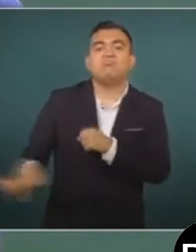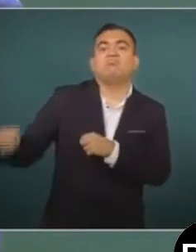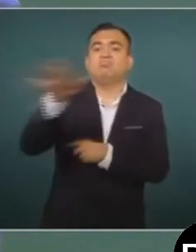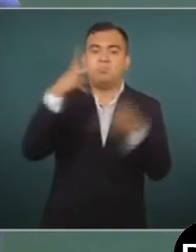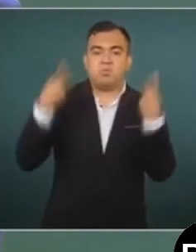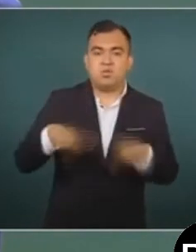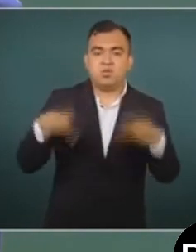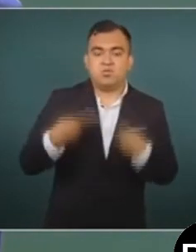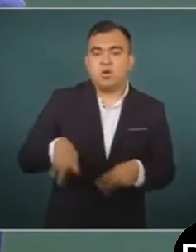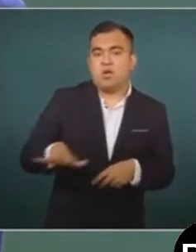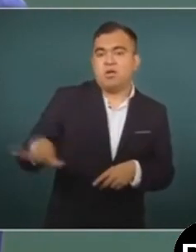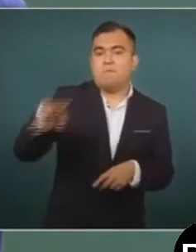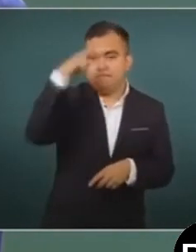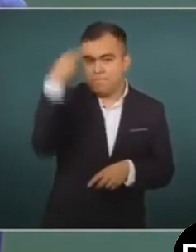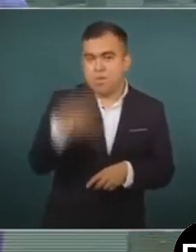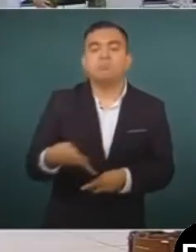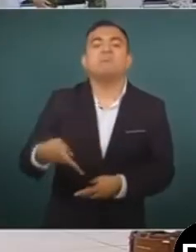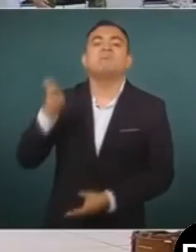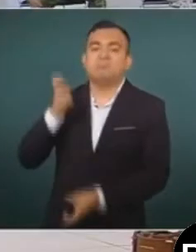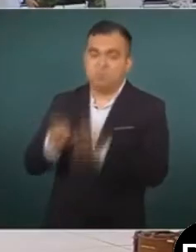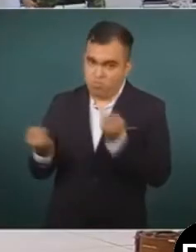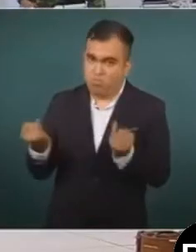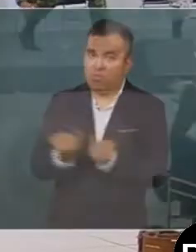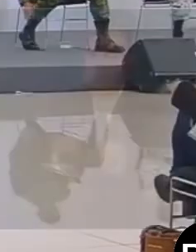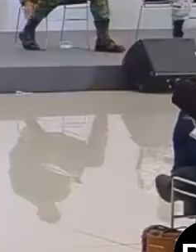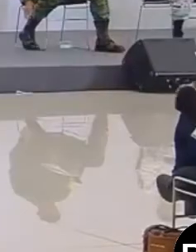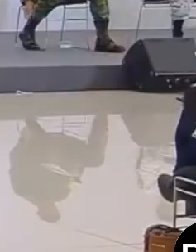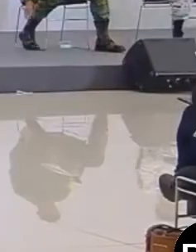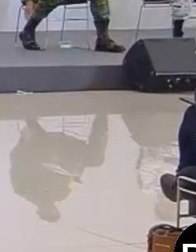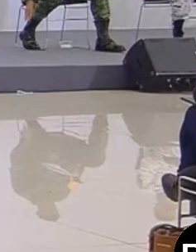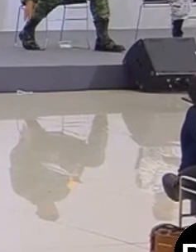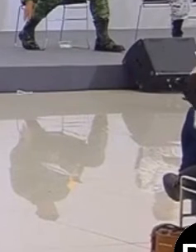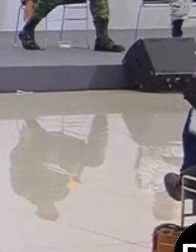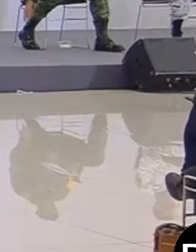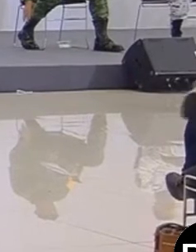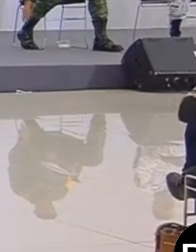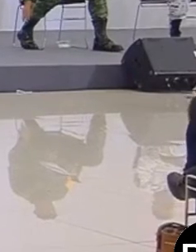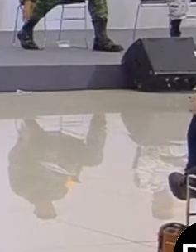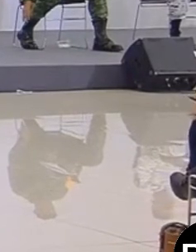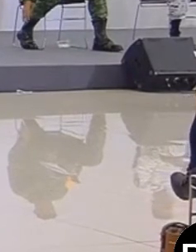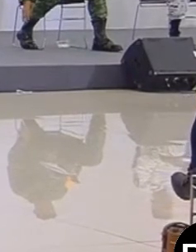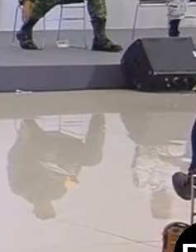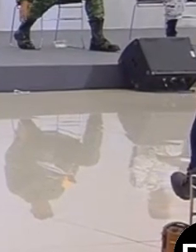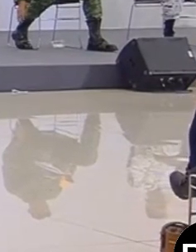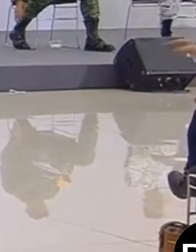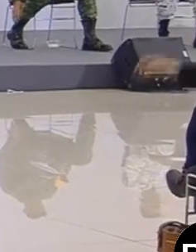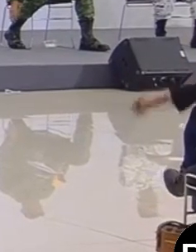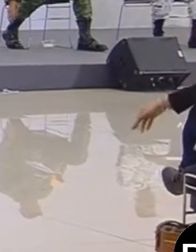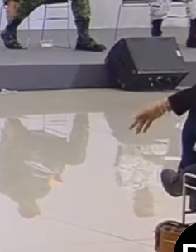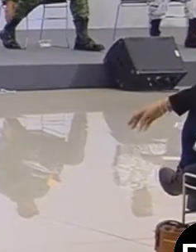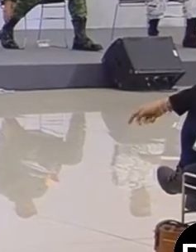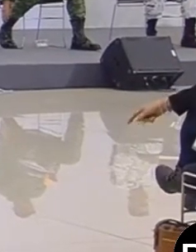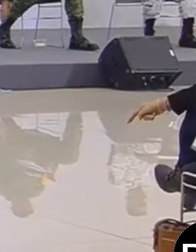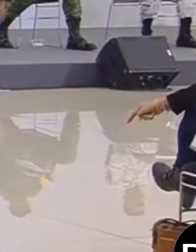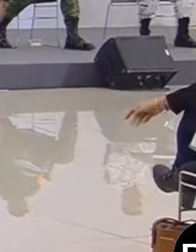la gente. Entonces, por eso lo de la llegada del señor